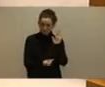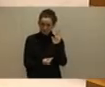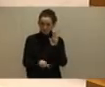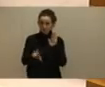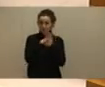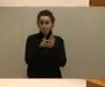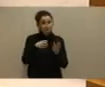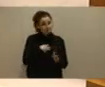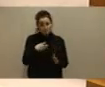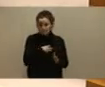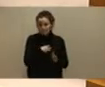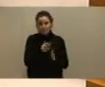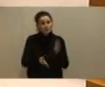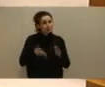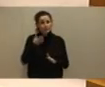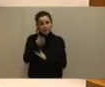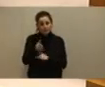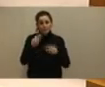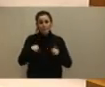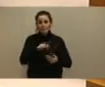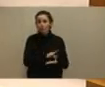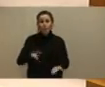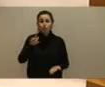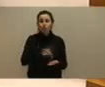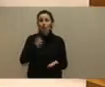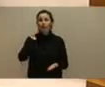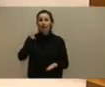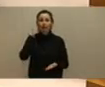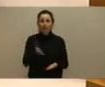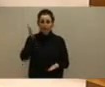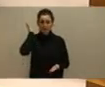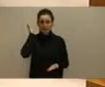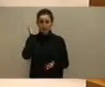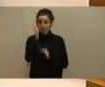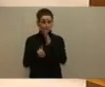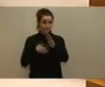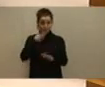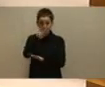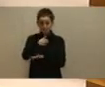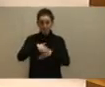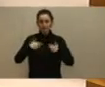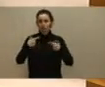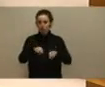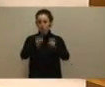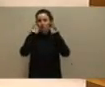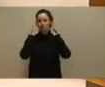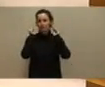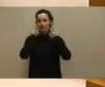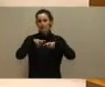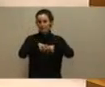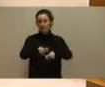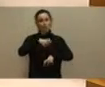posible personarse en las diligencias abiertas por la Fiscalía. Usted dice, ¿cuándo nos personamos ante las diligencias abiertas por la Fiscalía? No es